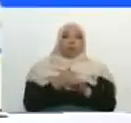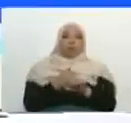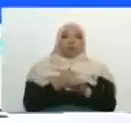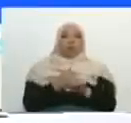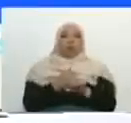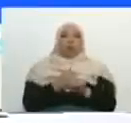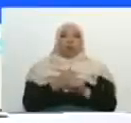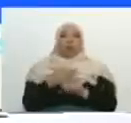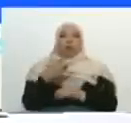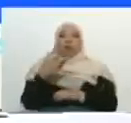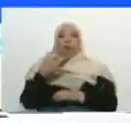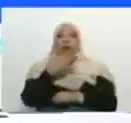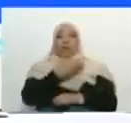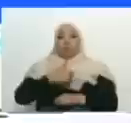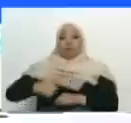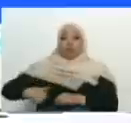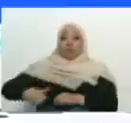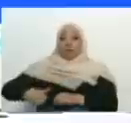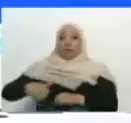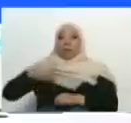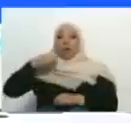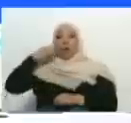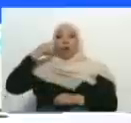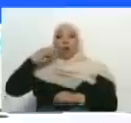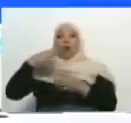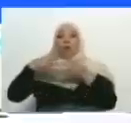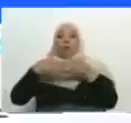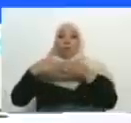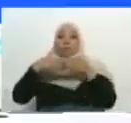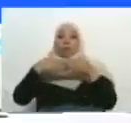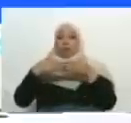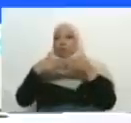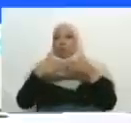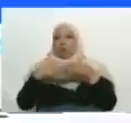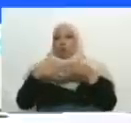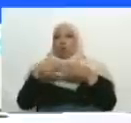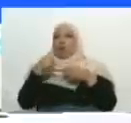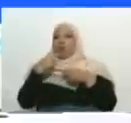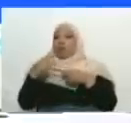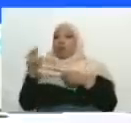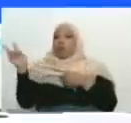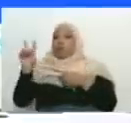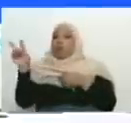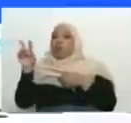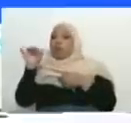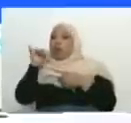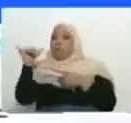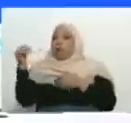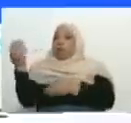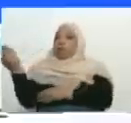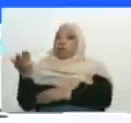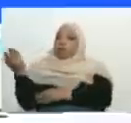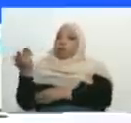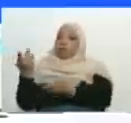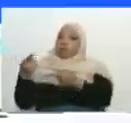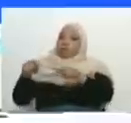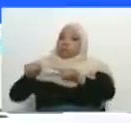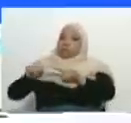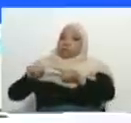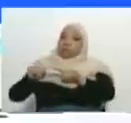Hussein Obama, el decreto considerando a Venezuela una amenaza a los Estados Unidos. Luego el gobierno de Donald